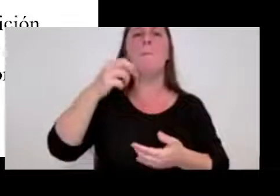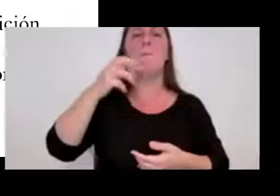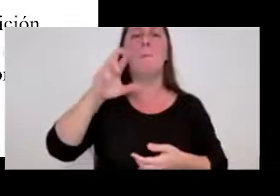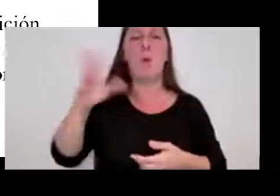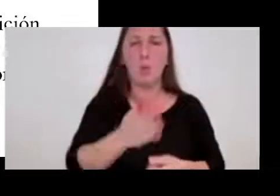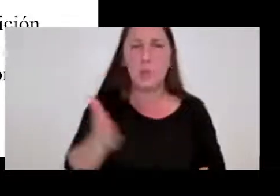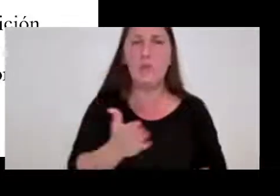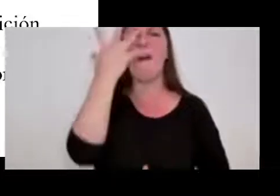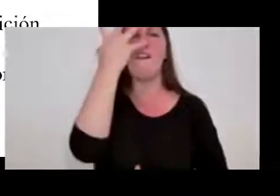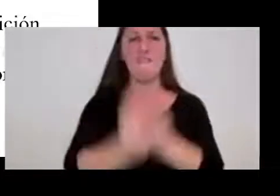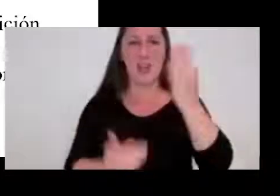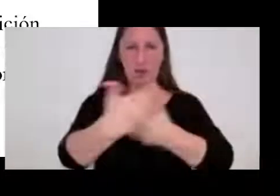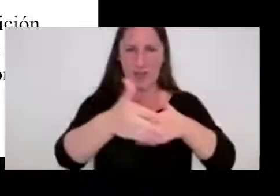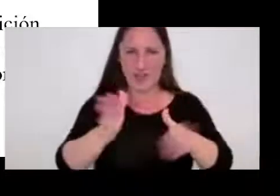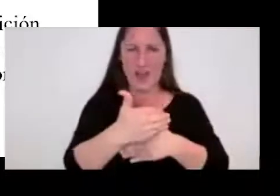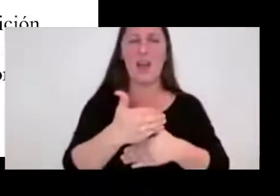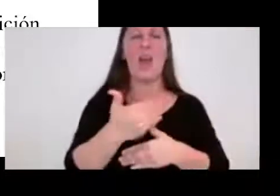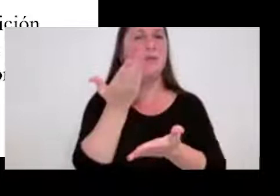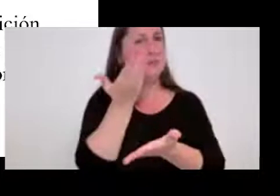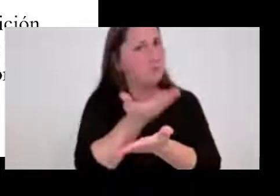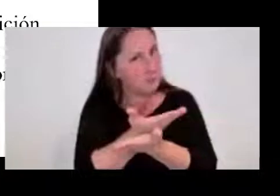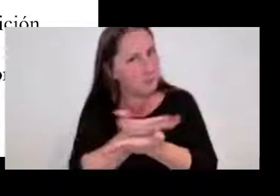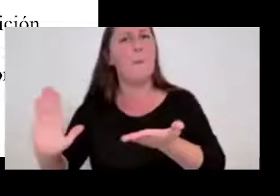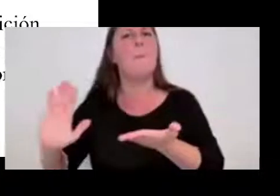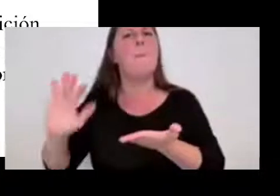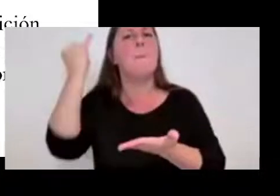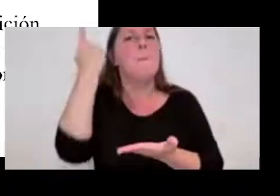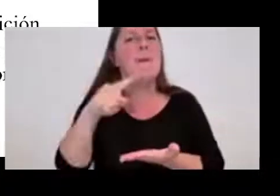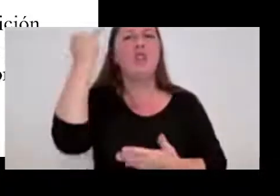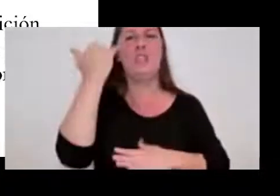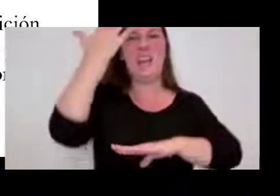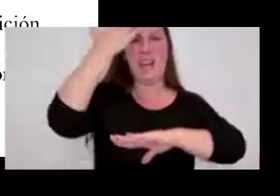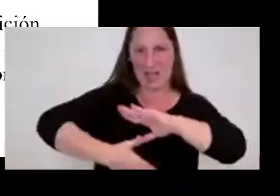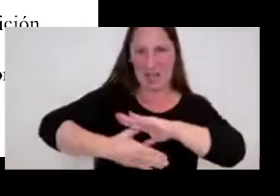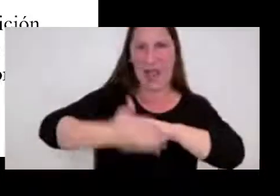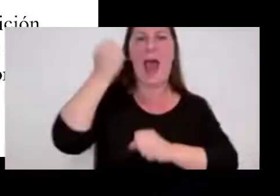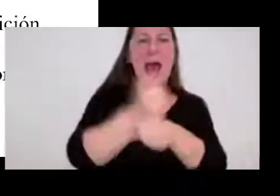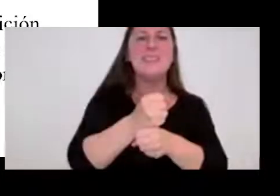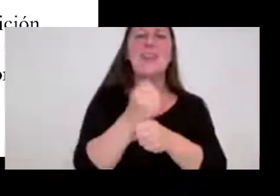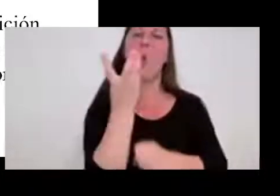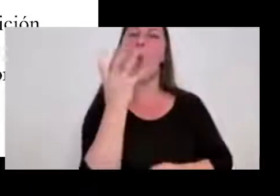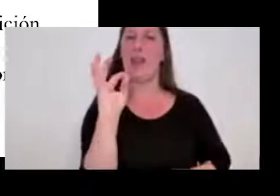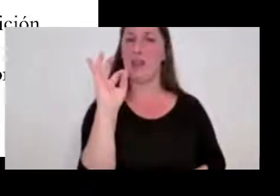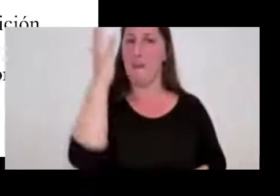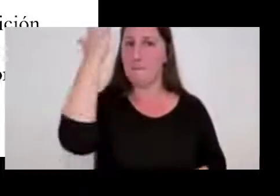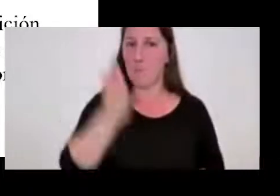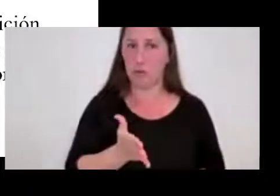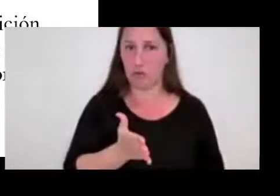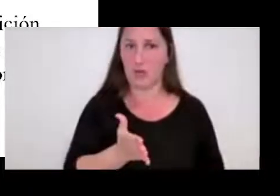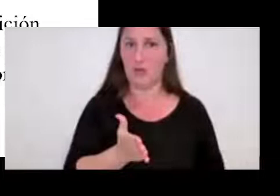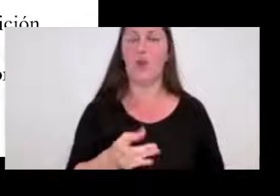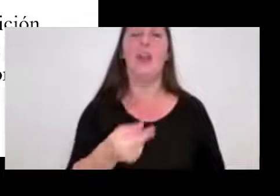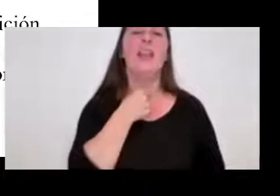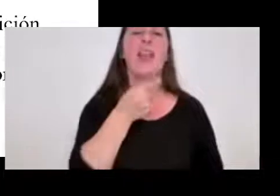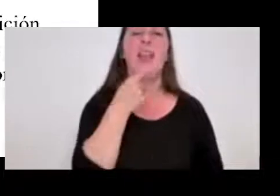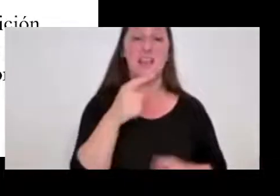conceptos similares. Está exento, pero limitadamente, está exento hasta el 40%, o sea, está exento ese